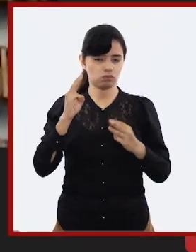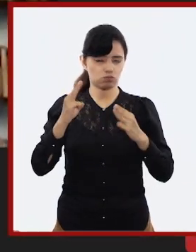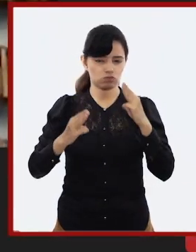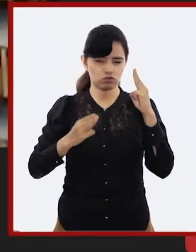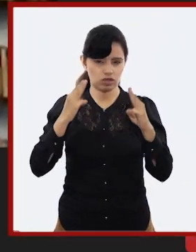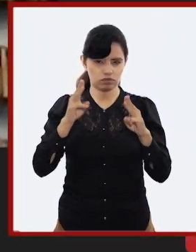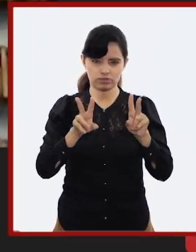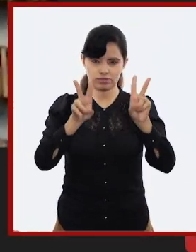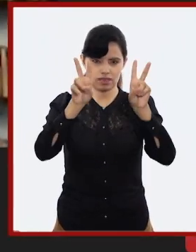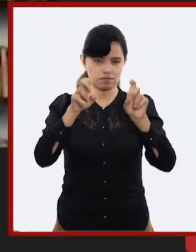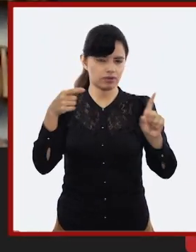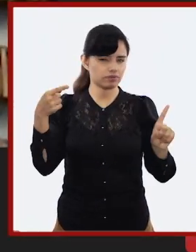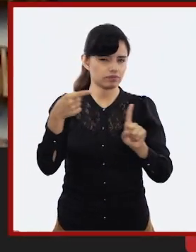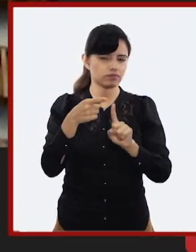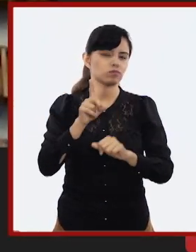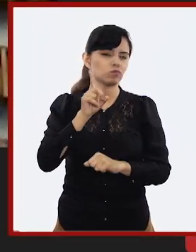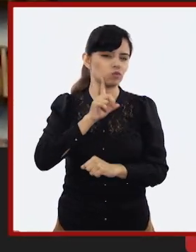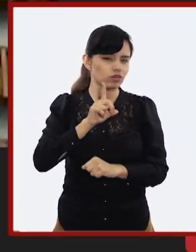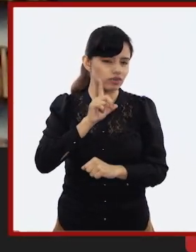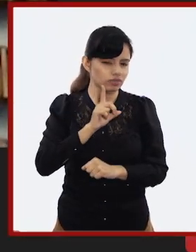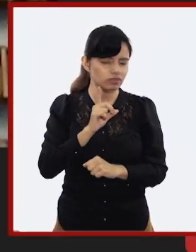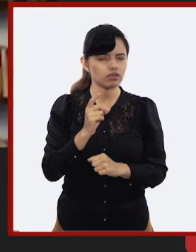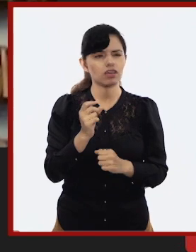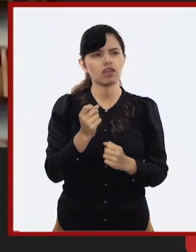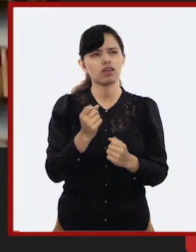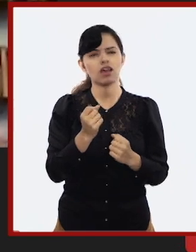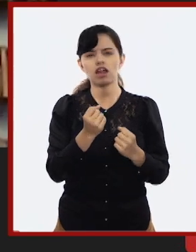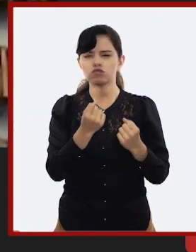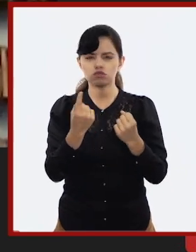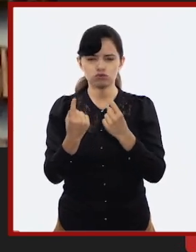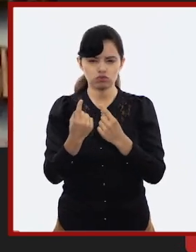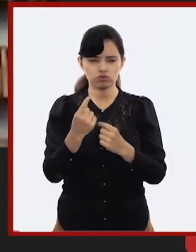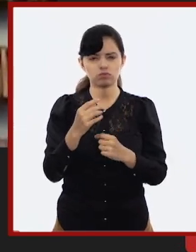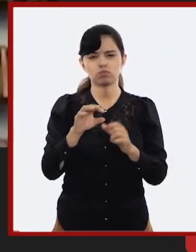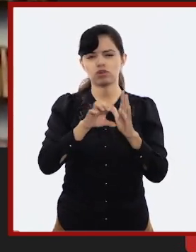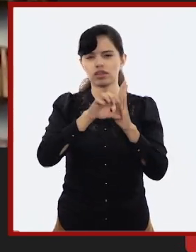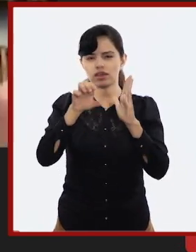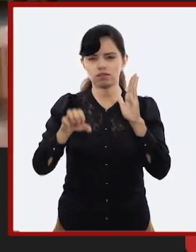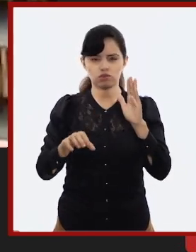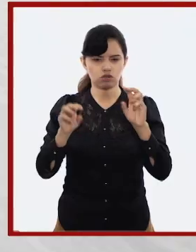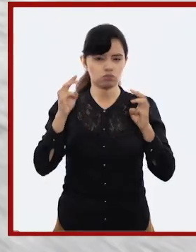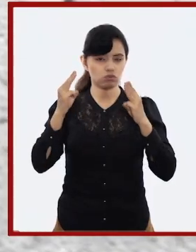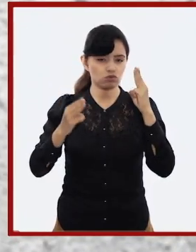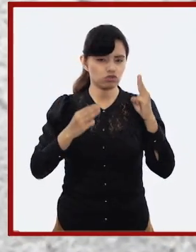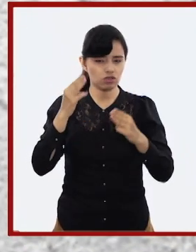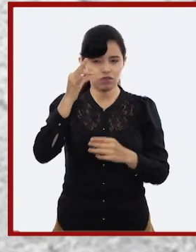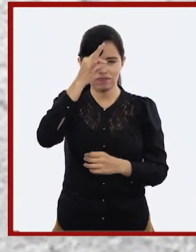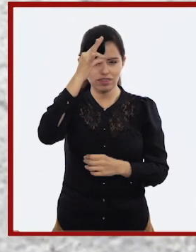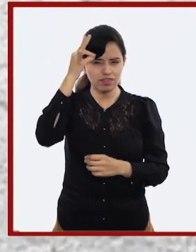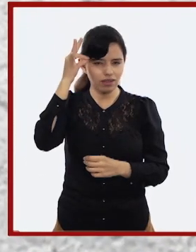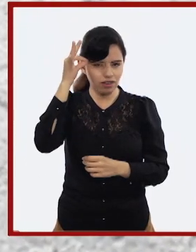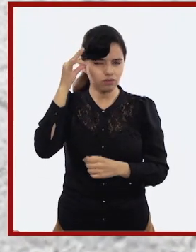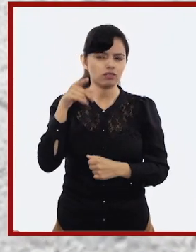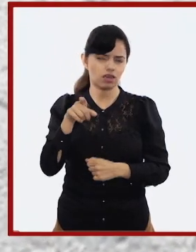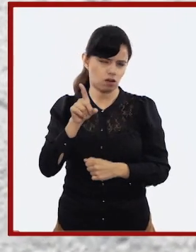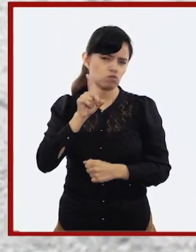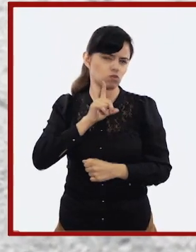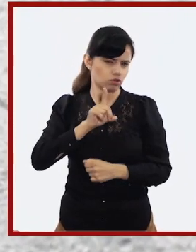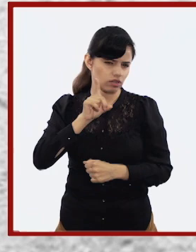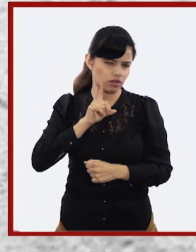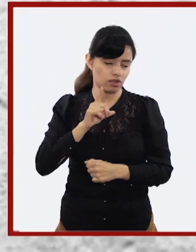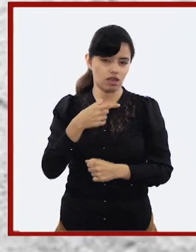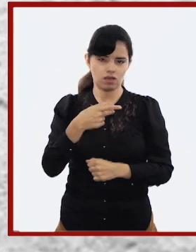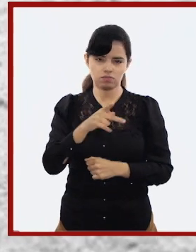de mujeres, pero unos son, pues para Frida Kahlo, por ejemplo, es mujer, pero